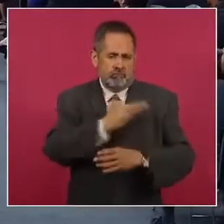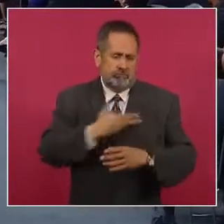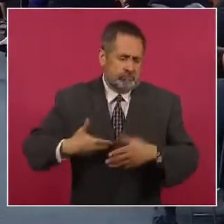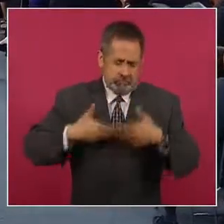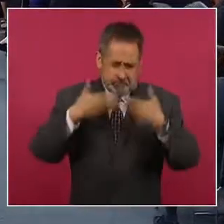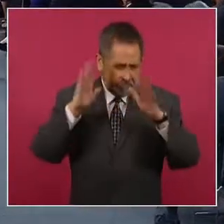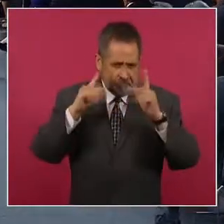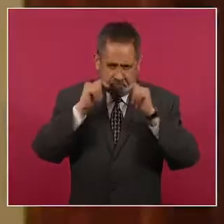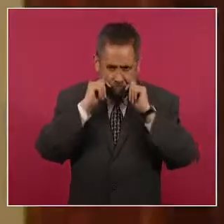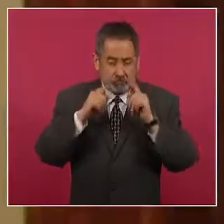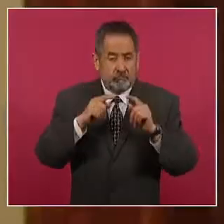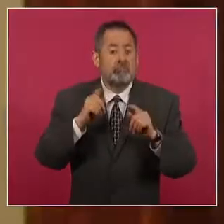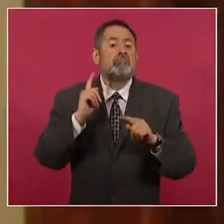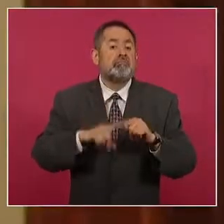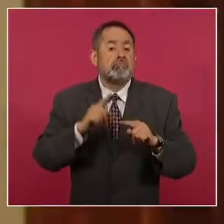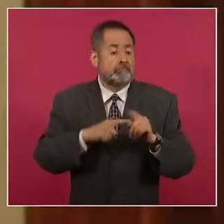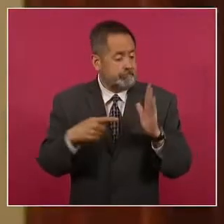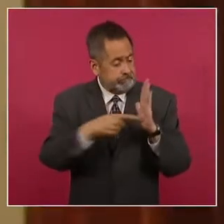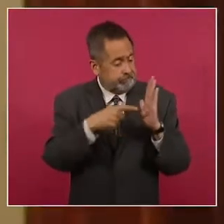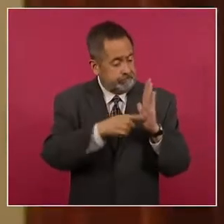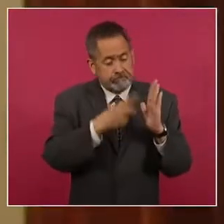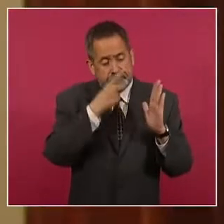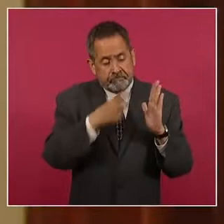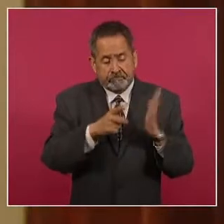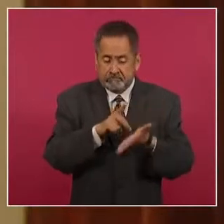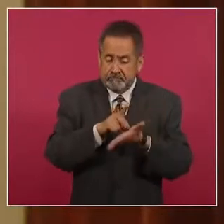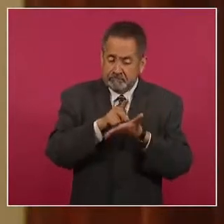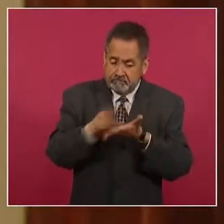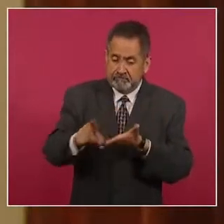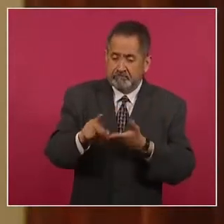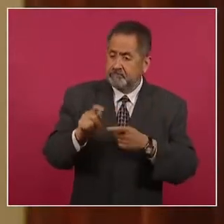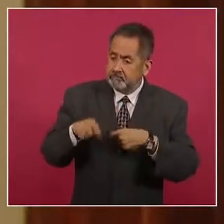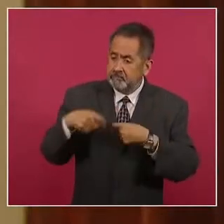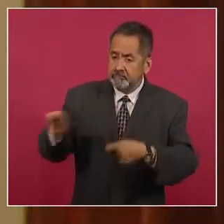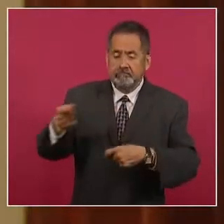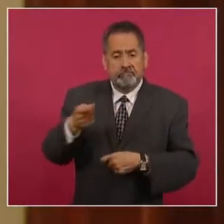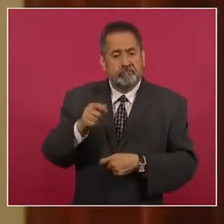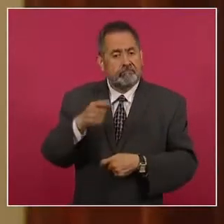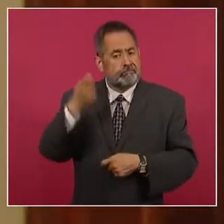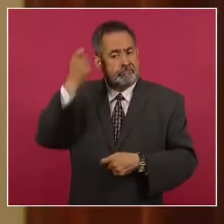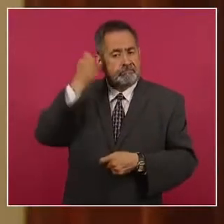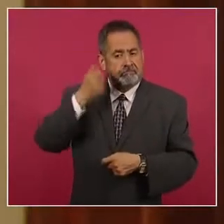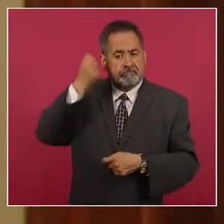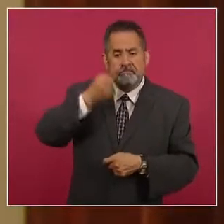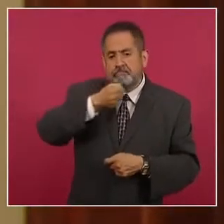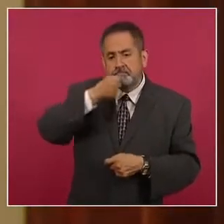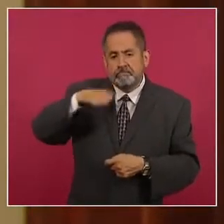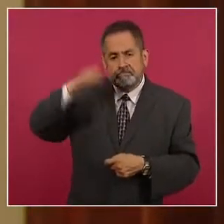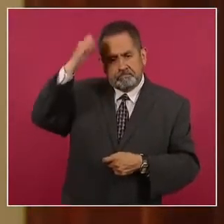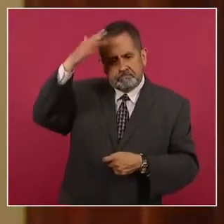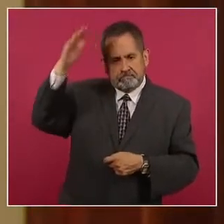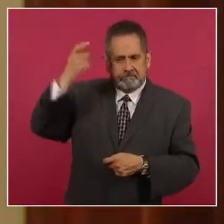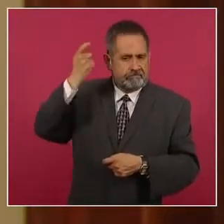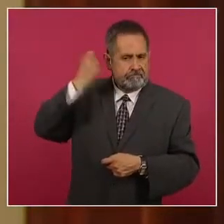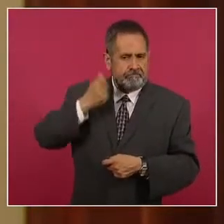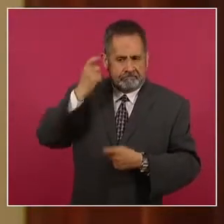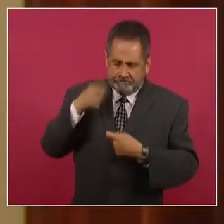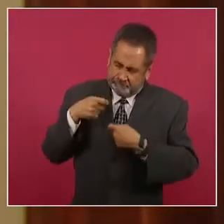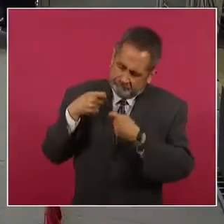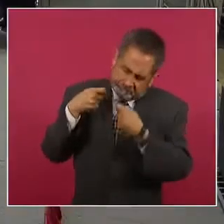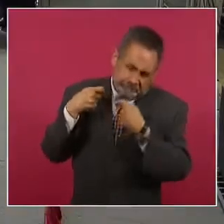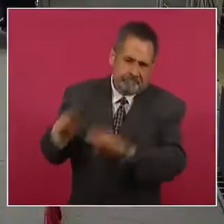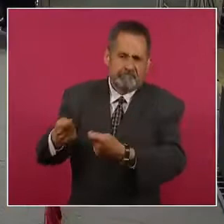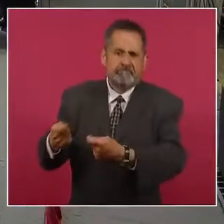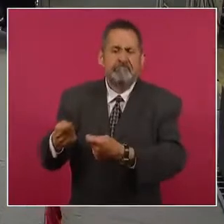ya es un derecho el entregar la pensión a los adultos mayores.